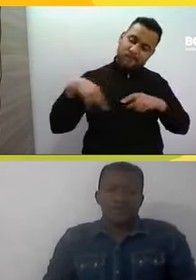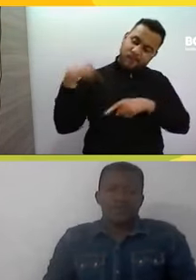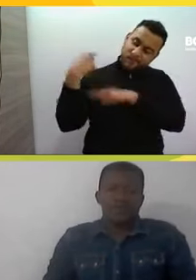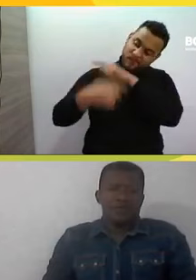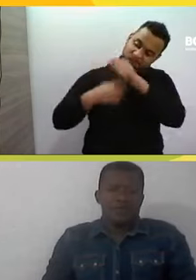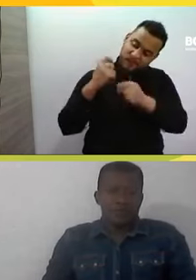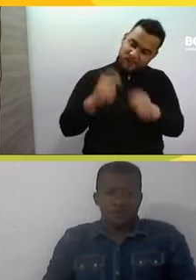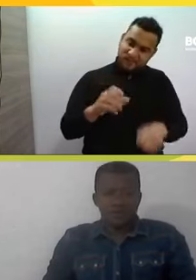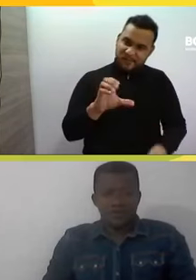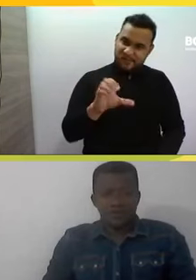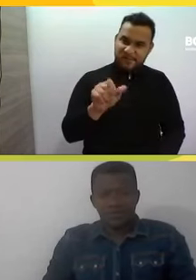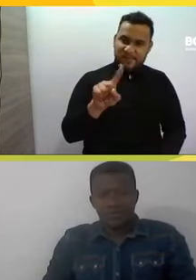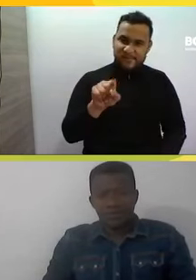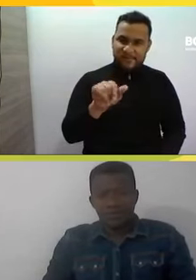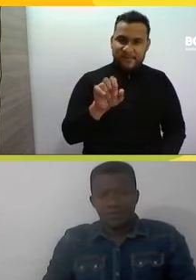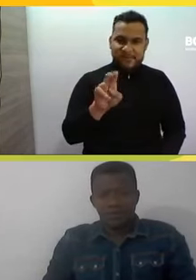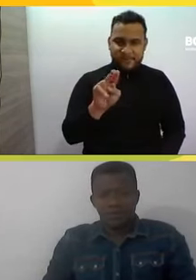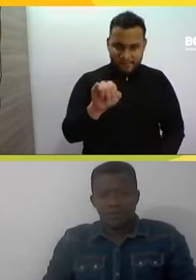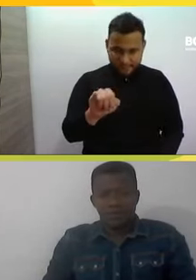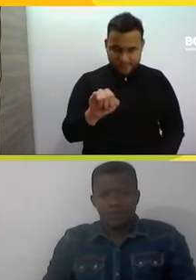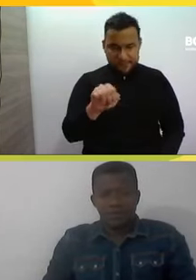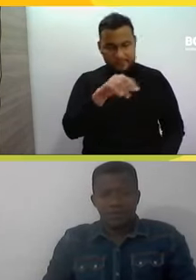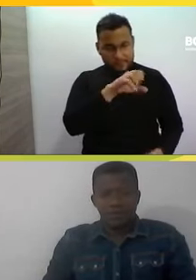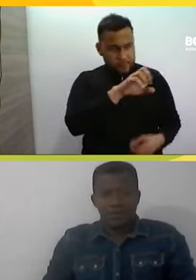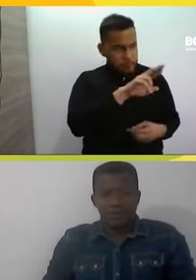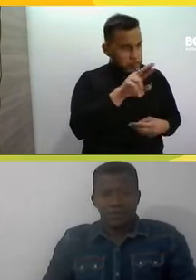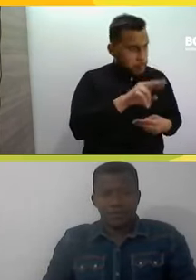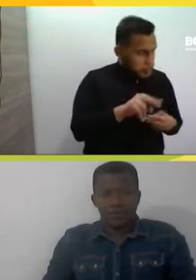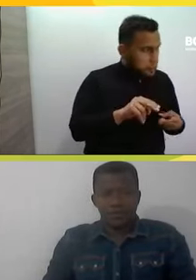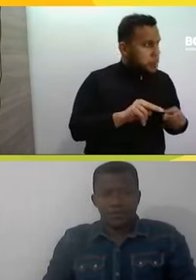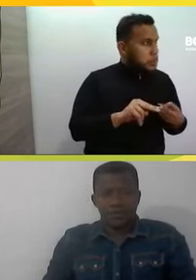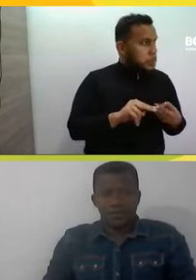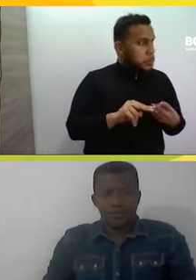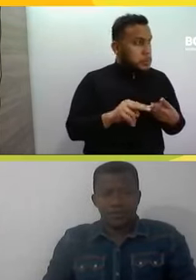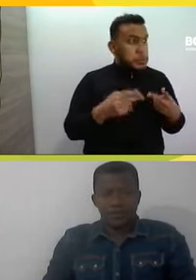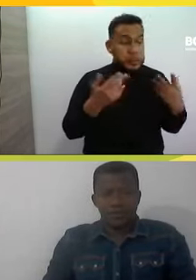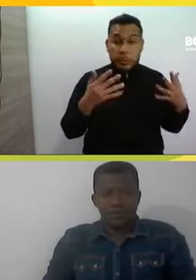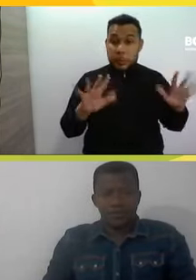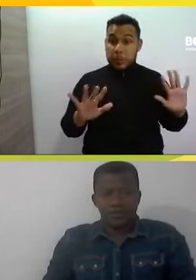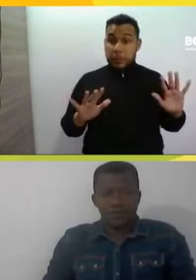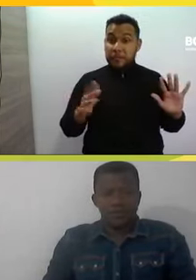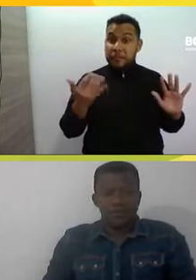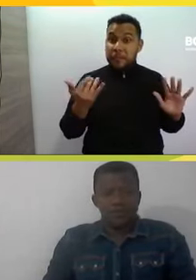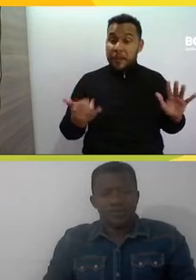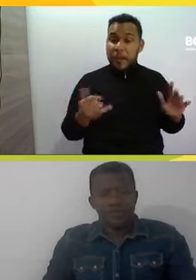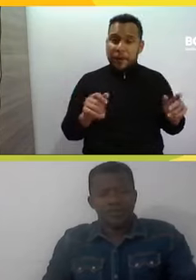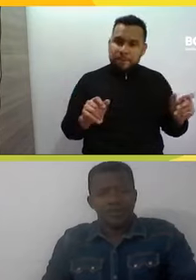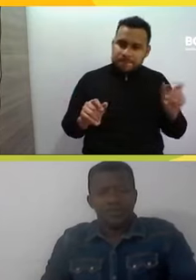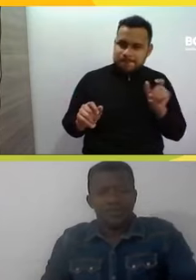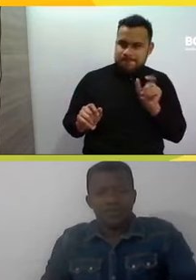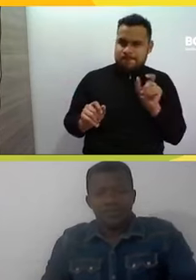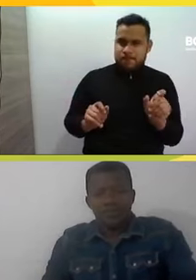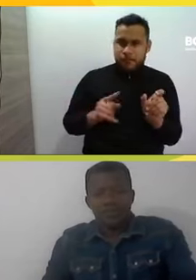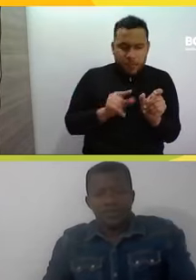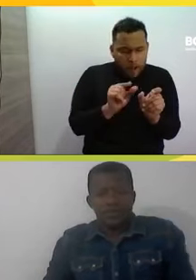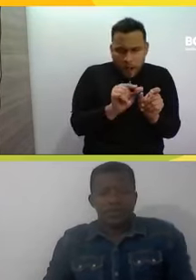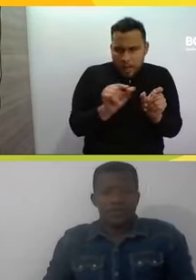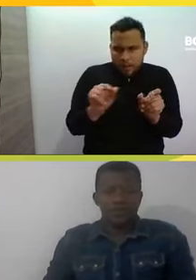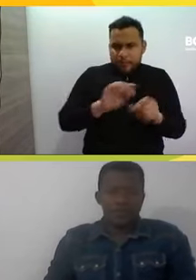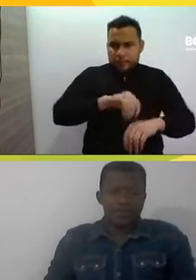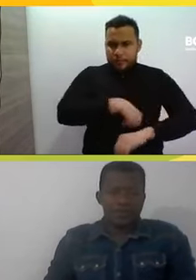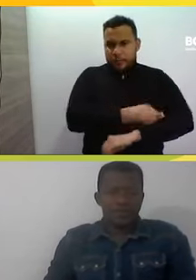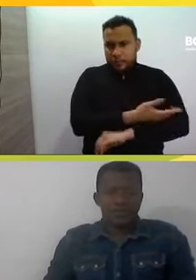Cassiani, Pérez, de Basilio Pérez. Entonces, vamos a terminar con un fragmento de cuál nos